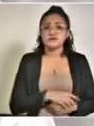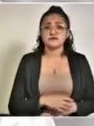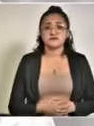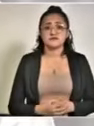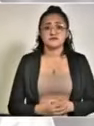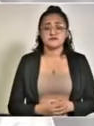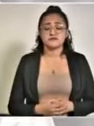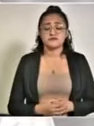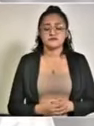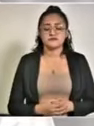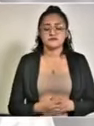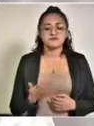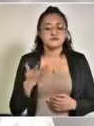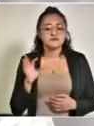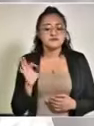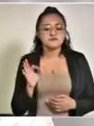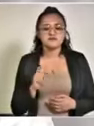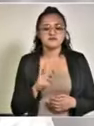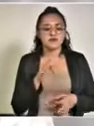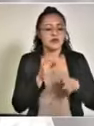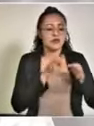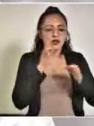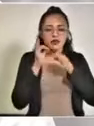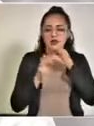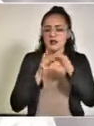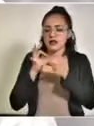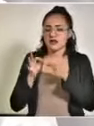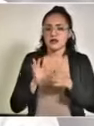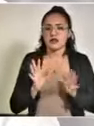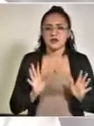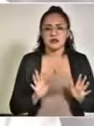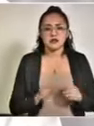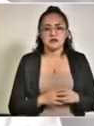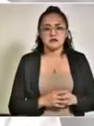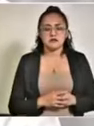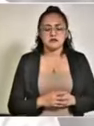A lo mejor los anuncios esos